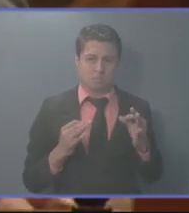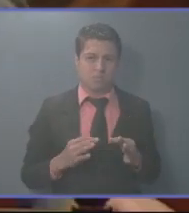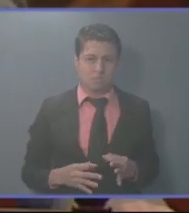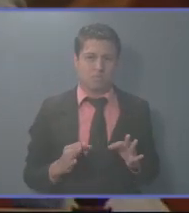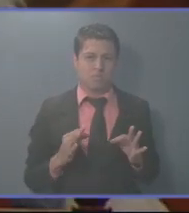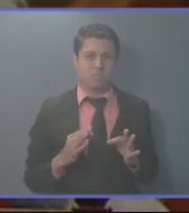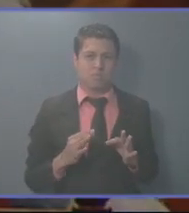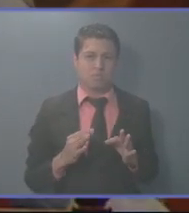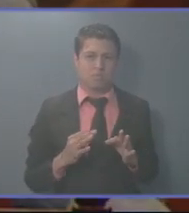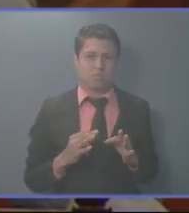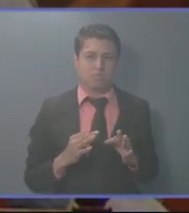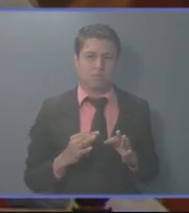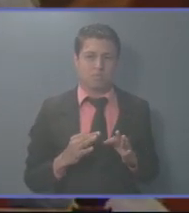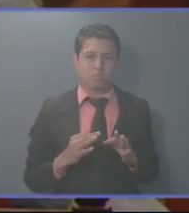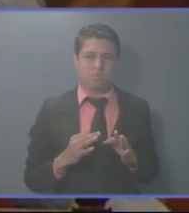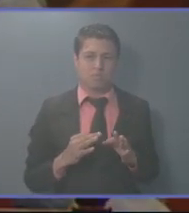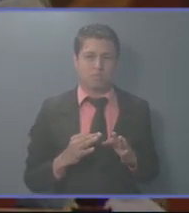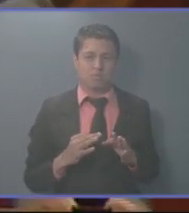radicales.